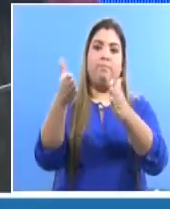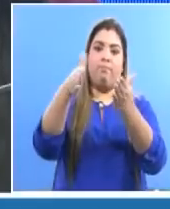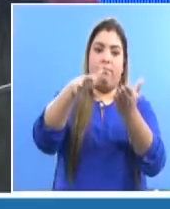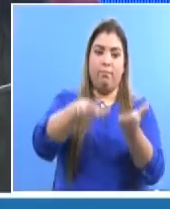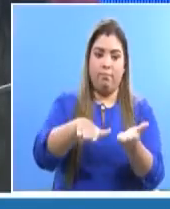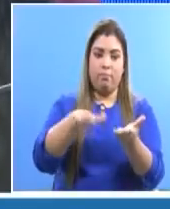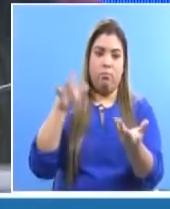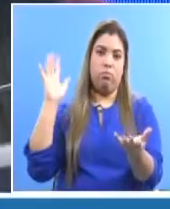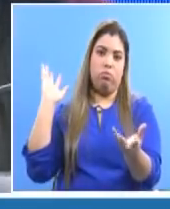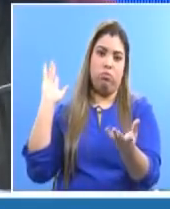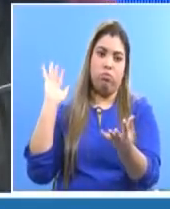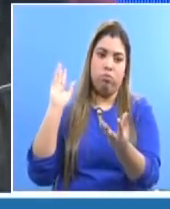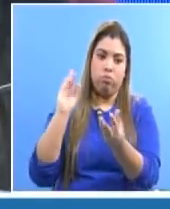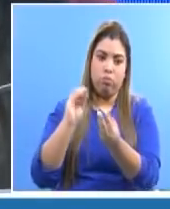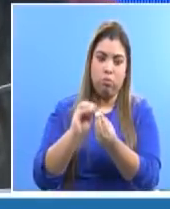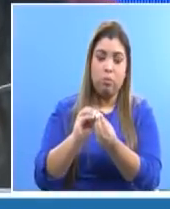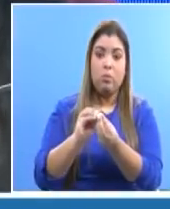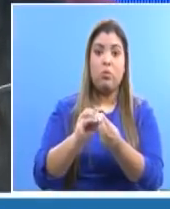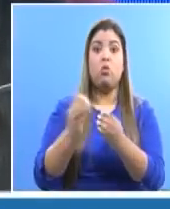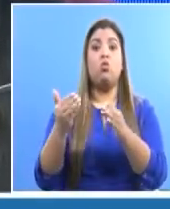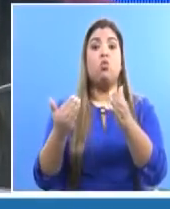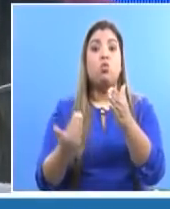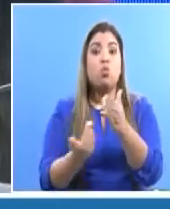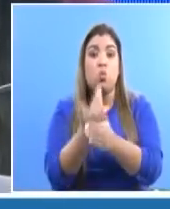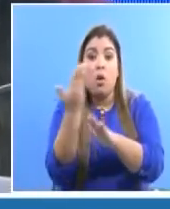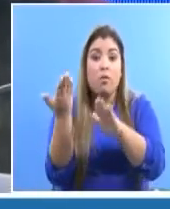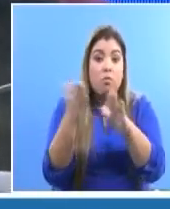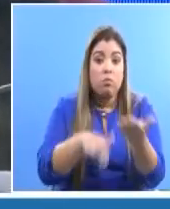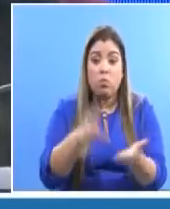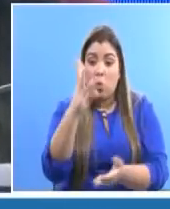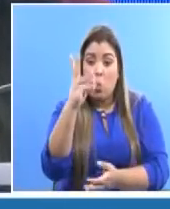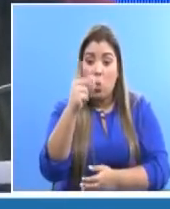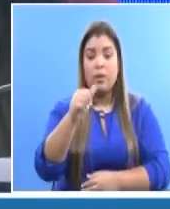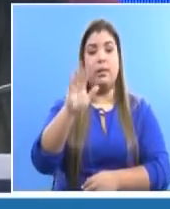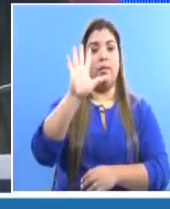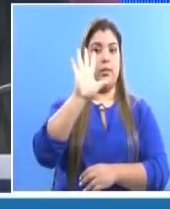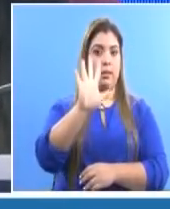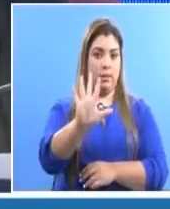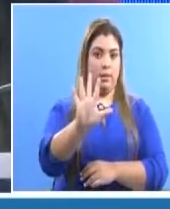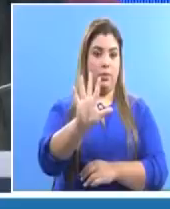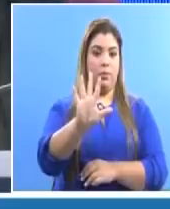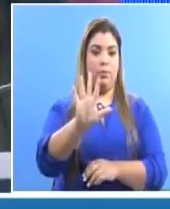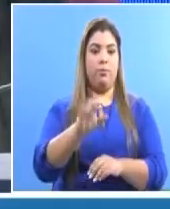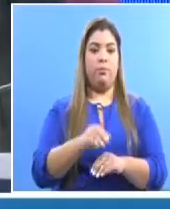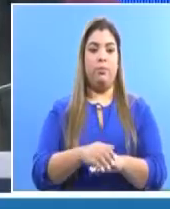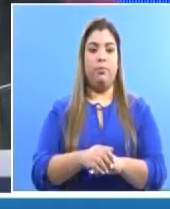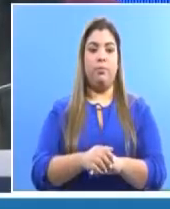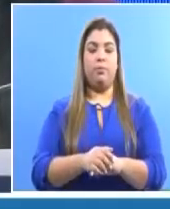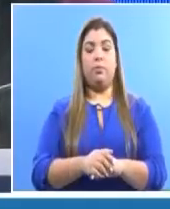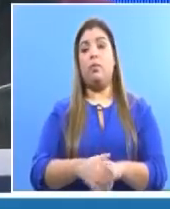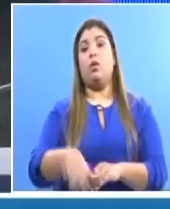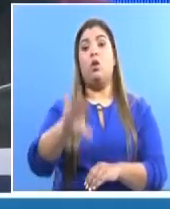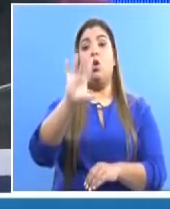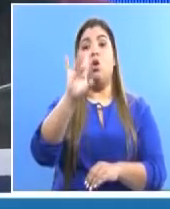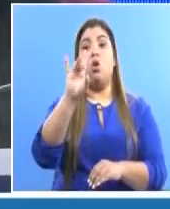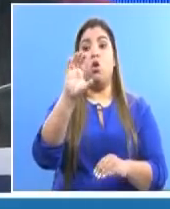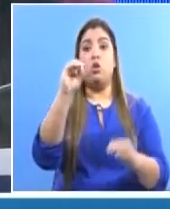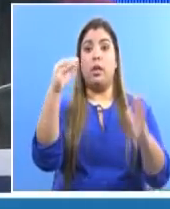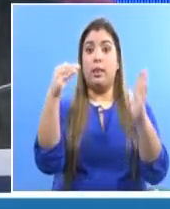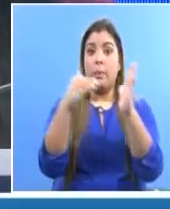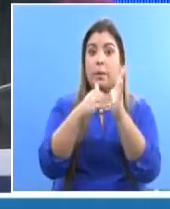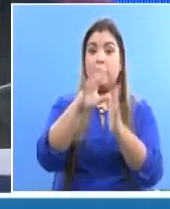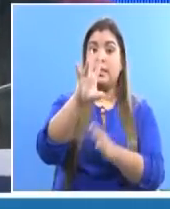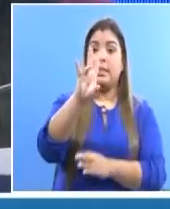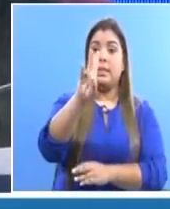defunciones acumuladas, 5 nuevas defunciones. Del total de las